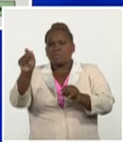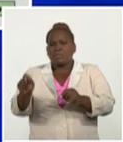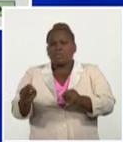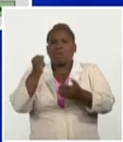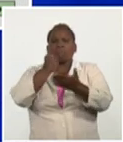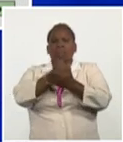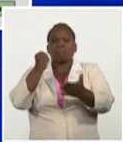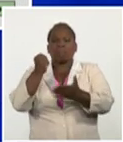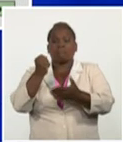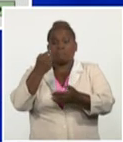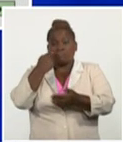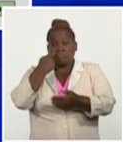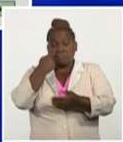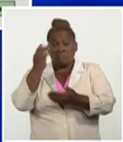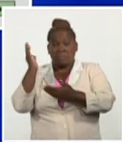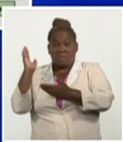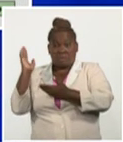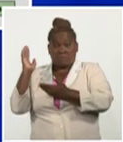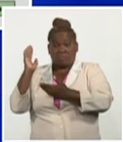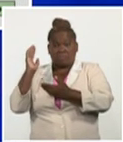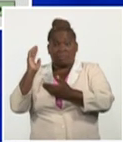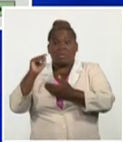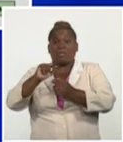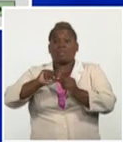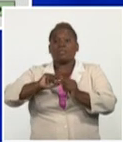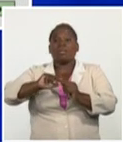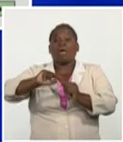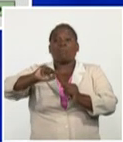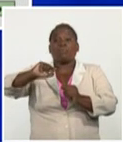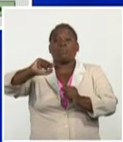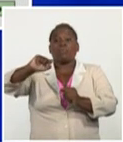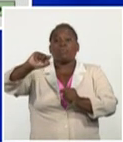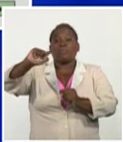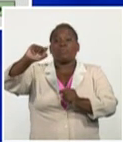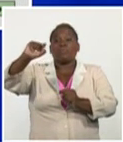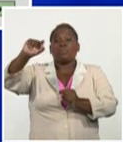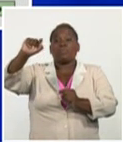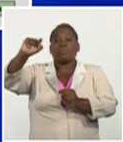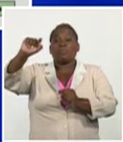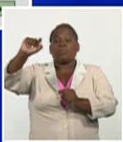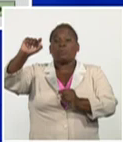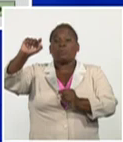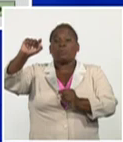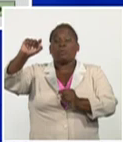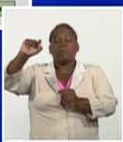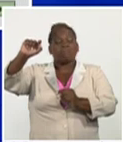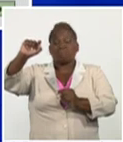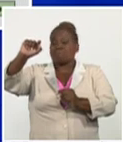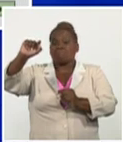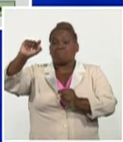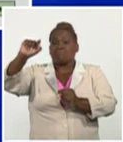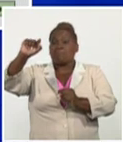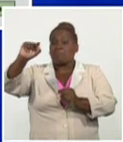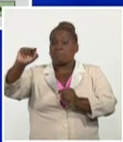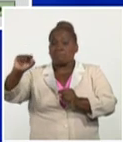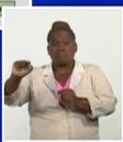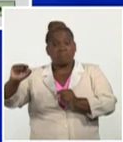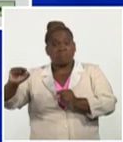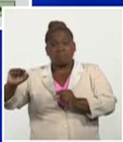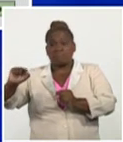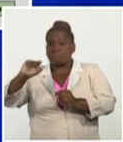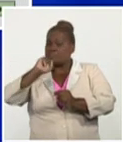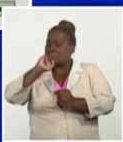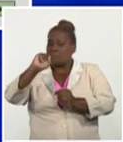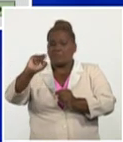se mantiene elevada en una especie de meseta que no logra descender teniendo en cuenta el número de casos que